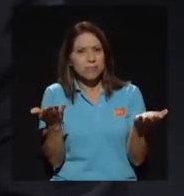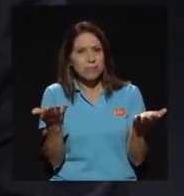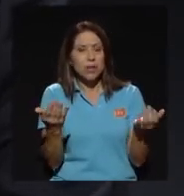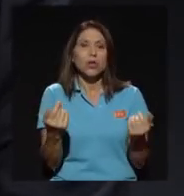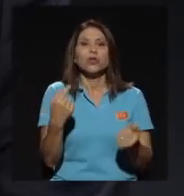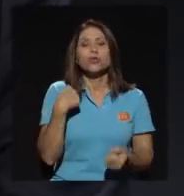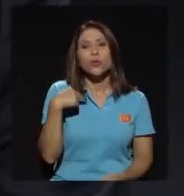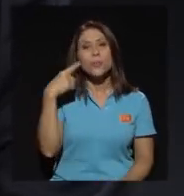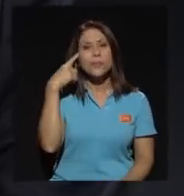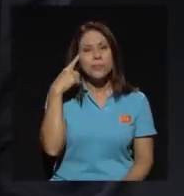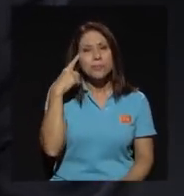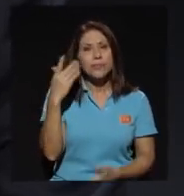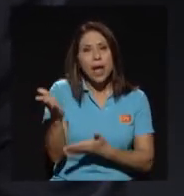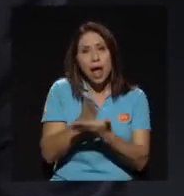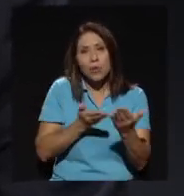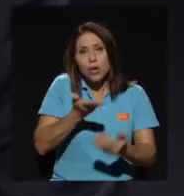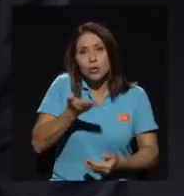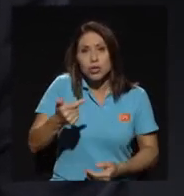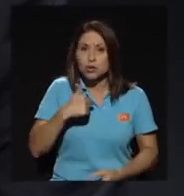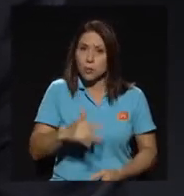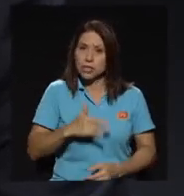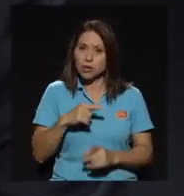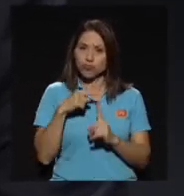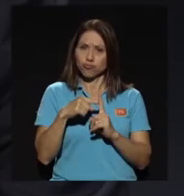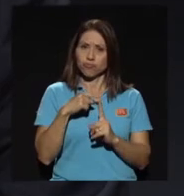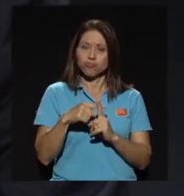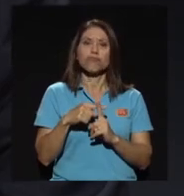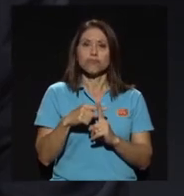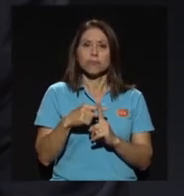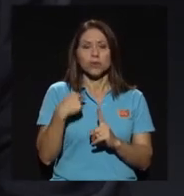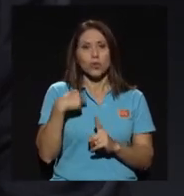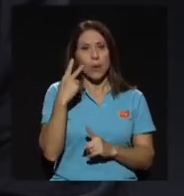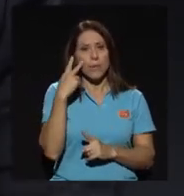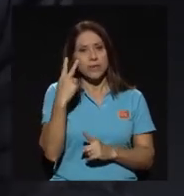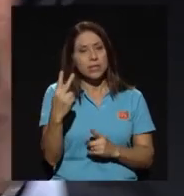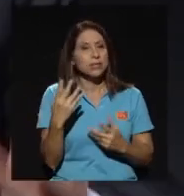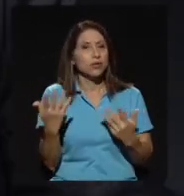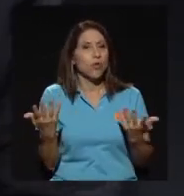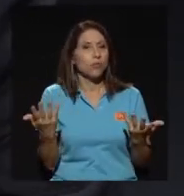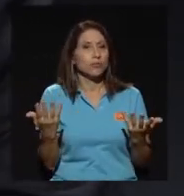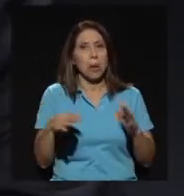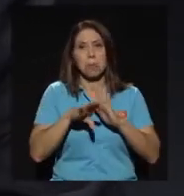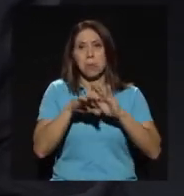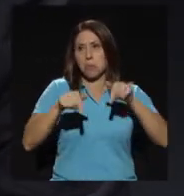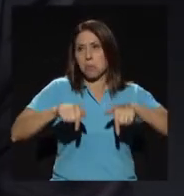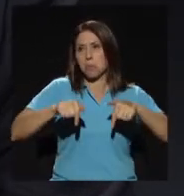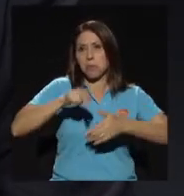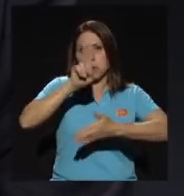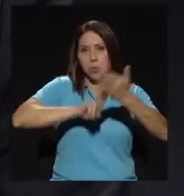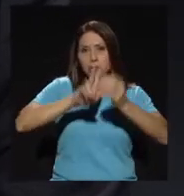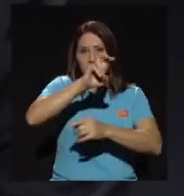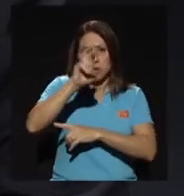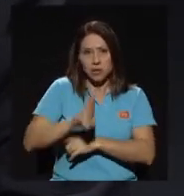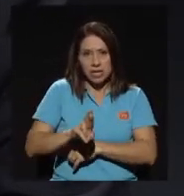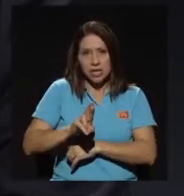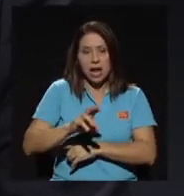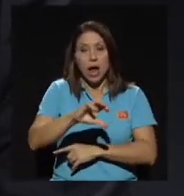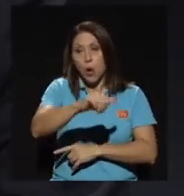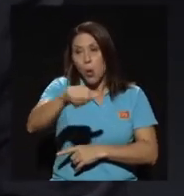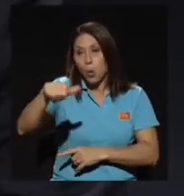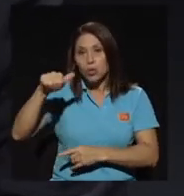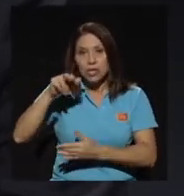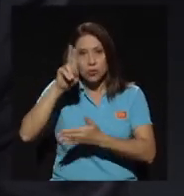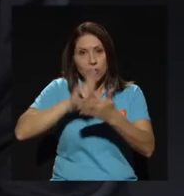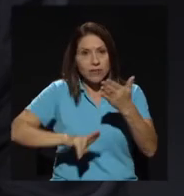en algunas cosas yo me siento muy positivo como le digo yo he visto damos aquí la universidad de costa rica de otras universidades han